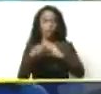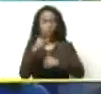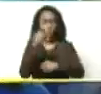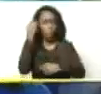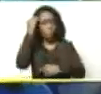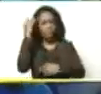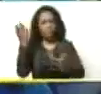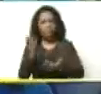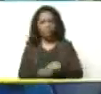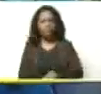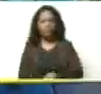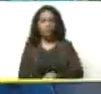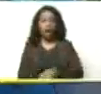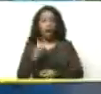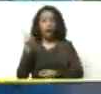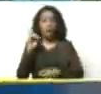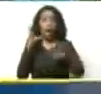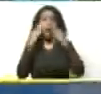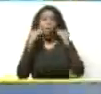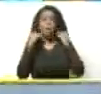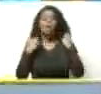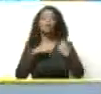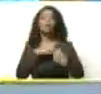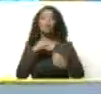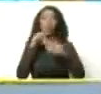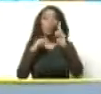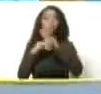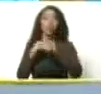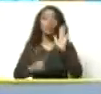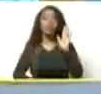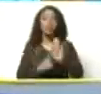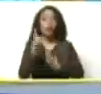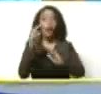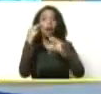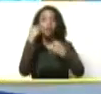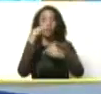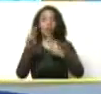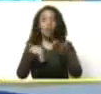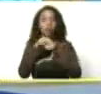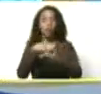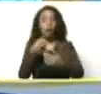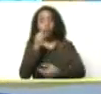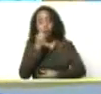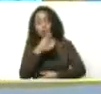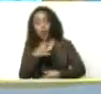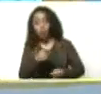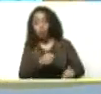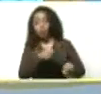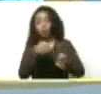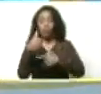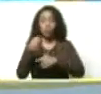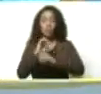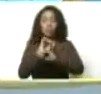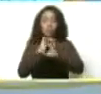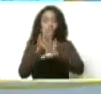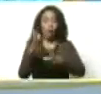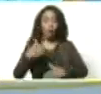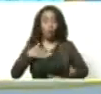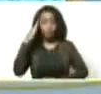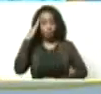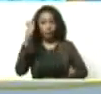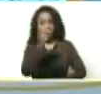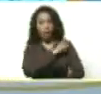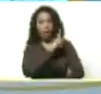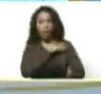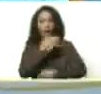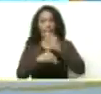definitivamente que esta experiencia que hemos observado acá y la que se están desarrollando a nivel nacional bueno nos llevan a definitivamente me comenta jeff estructurar un